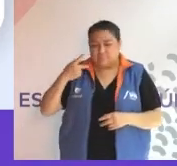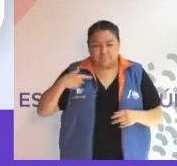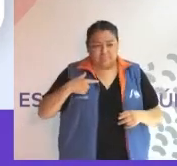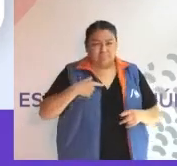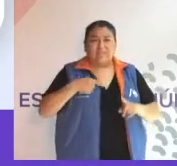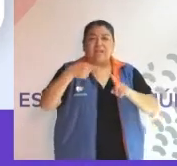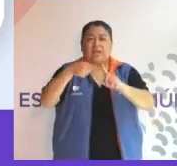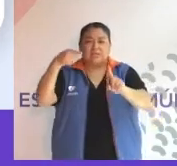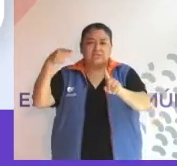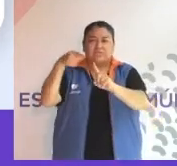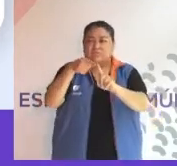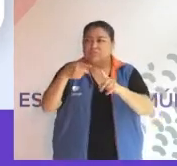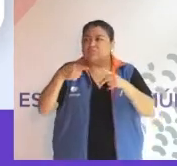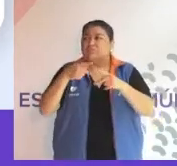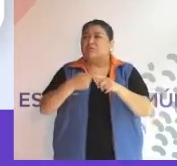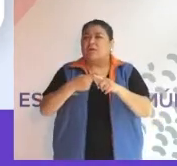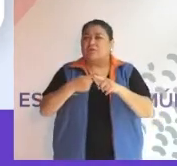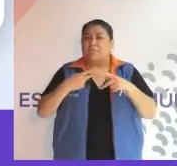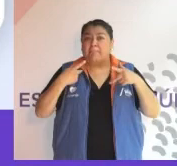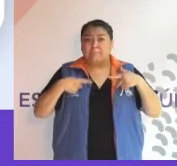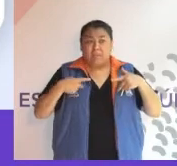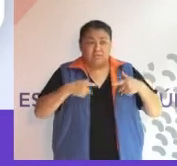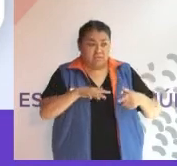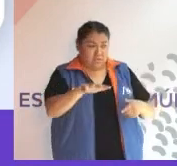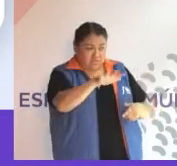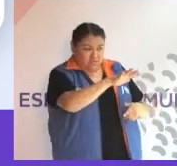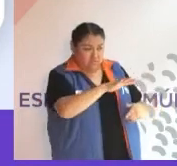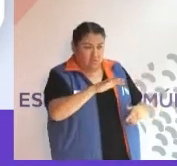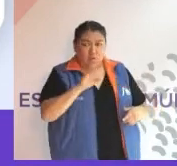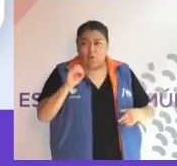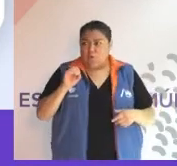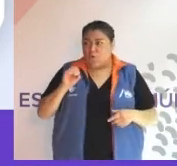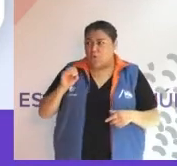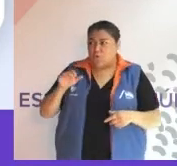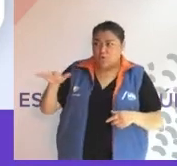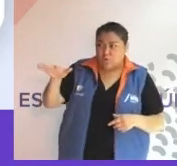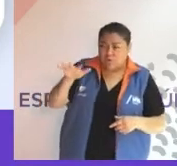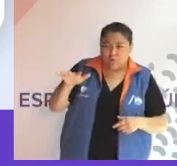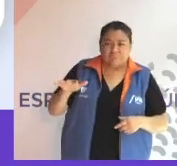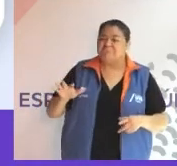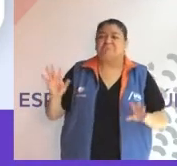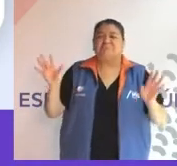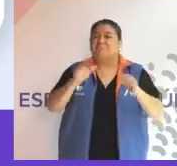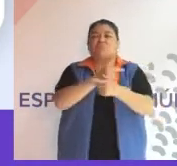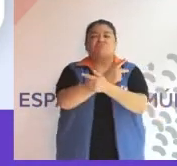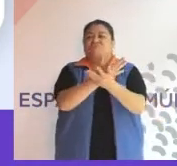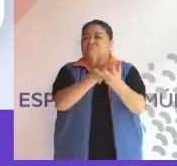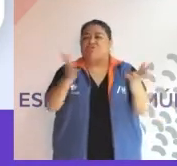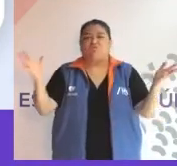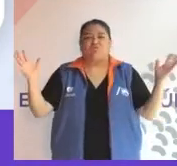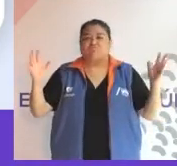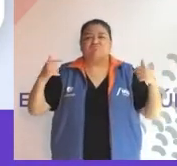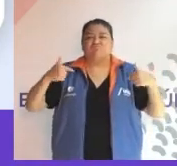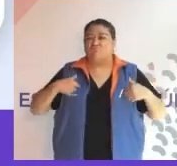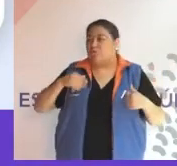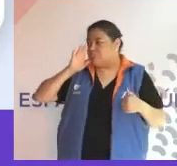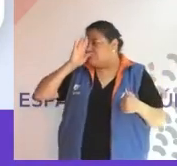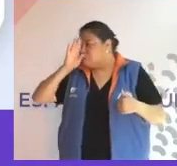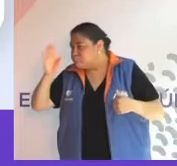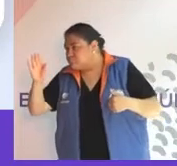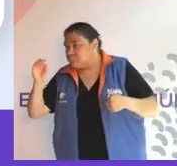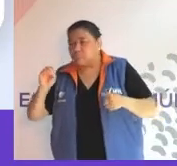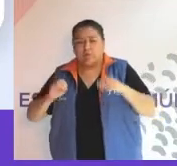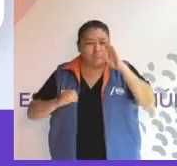Es nuestro cliente principal. Pues claro. La sociedad en general es nuestro cliente. Todos somos clientes de todo. Lo que pasa es que tenemos que enfocarnos cada vez que